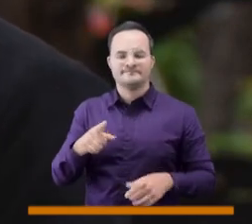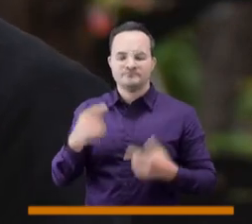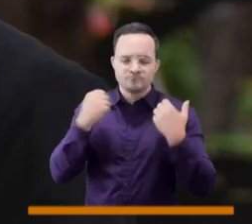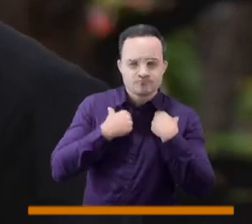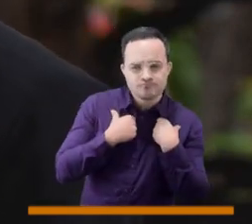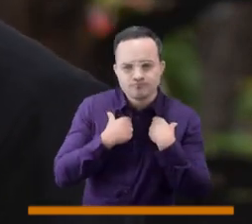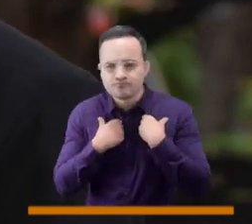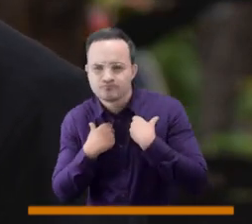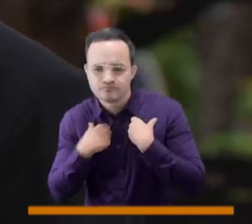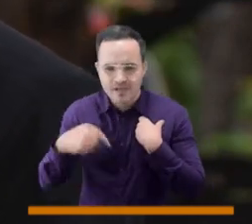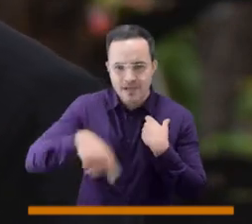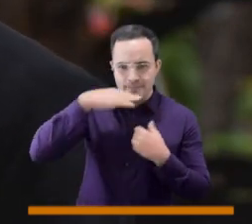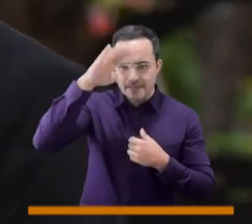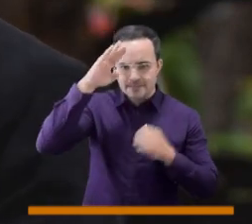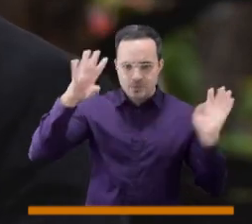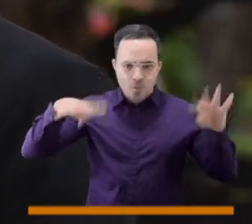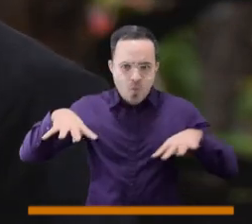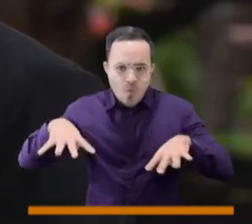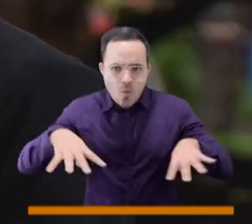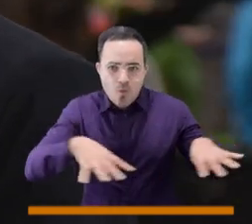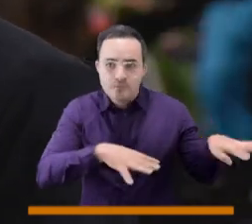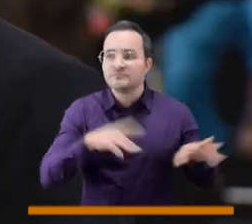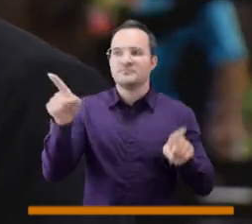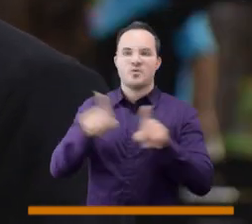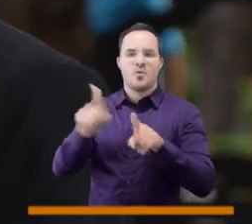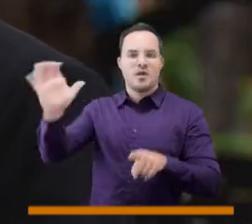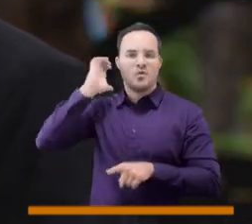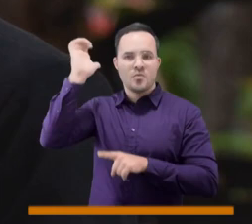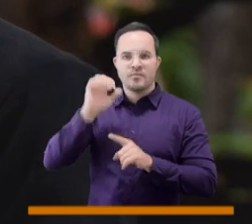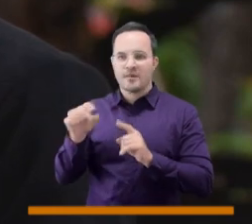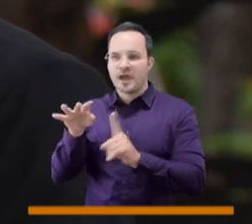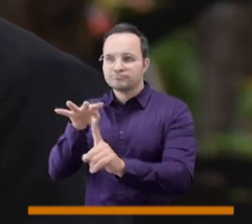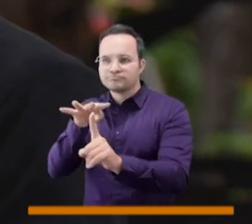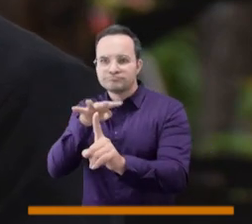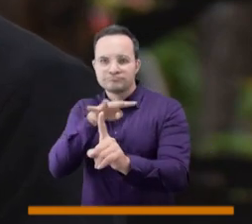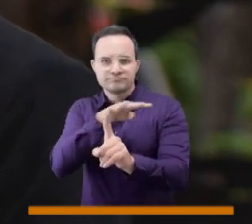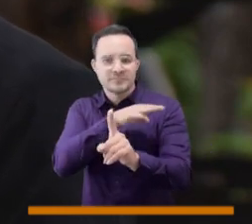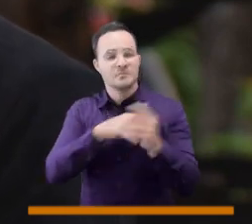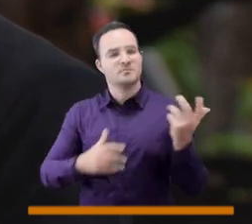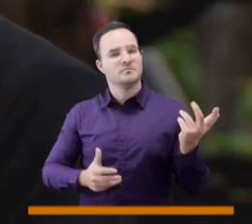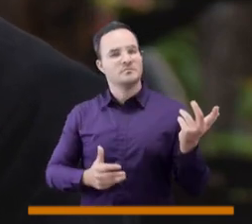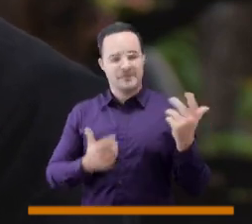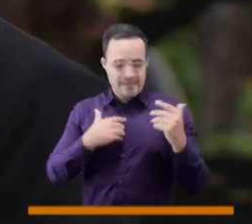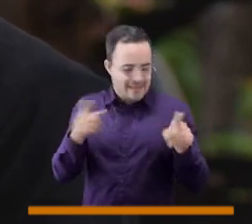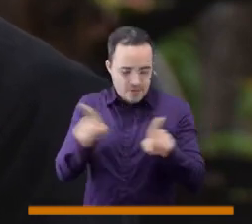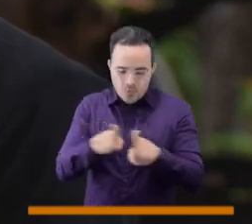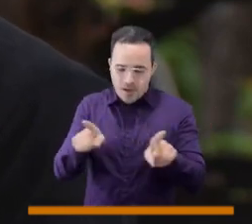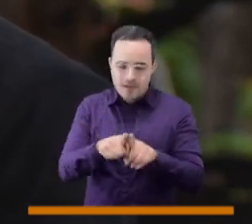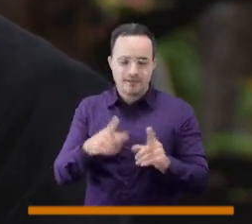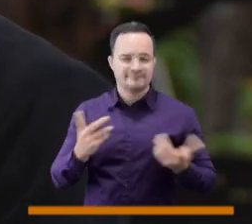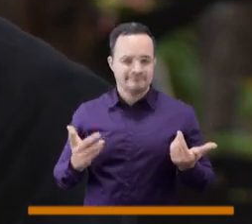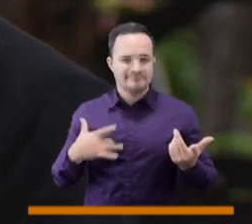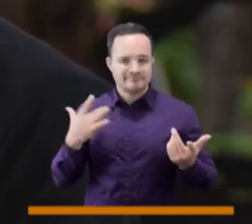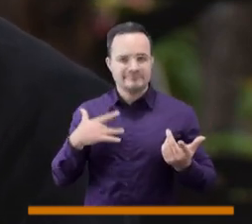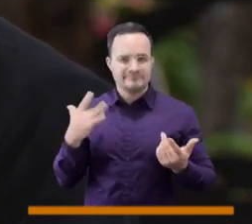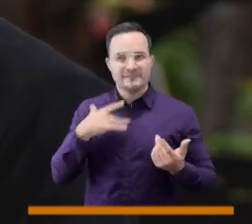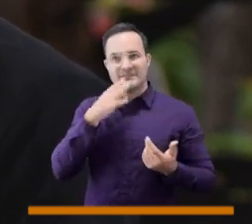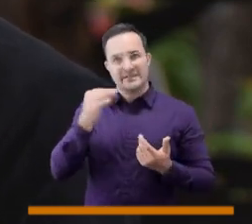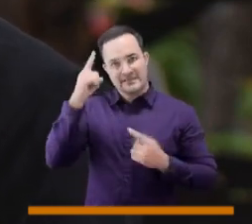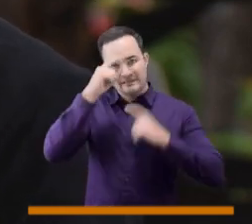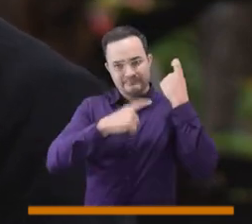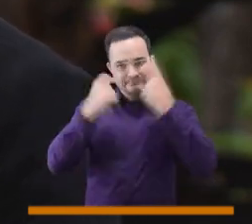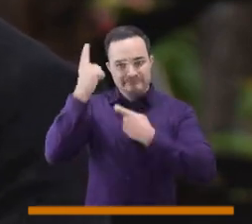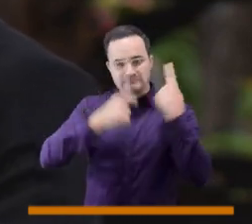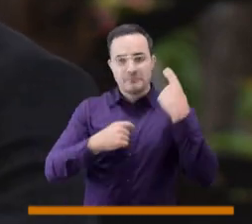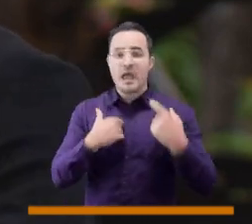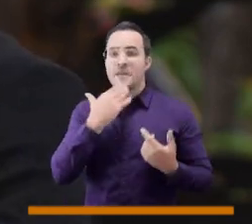entonces yo sé el gran potencial que tiene, y cuando el turista viene y nos observa sienten ese gusto por el arte que se está expresando desde la